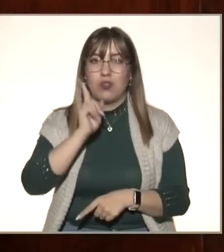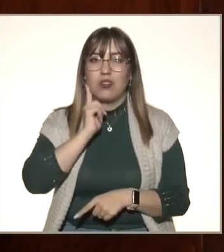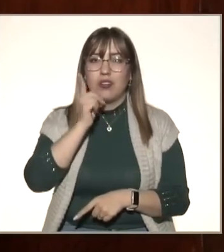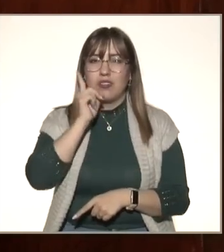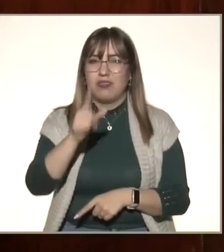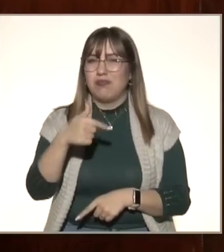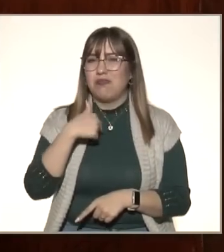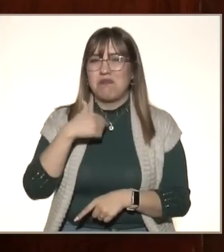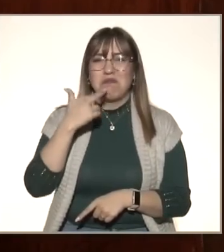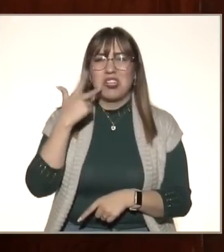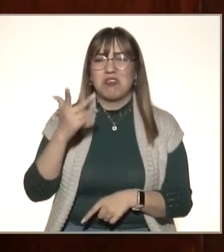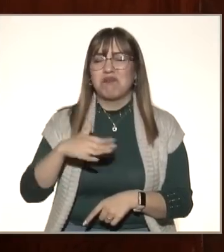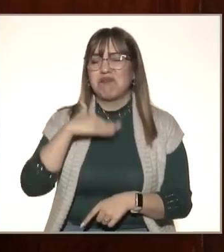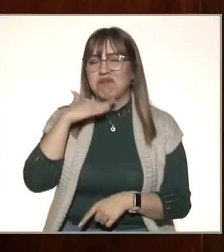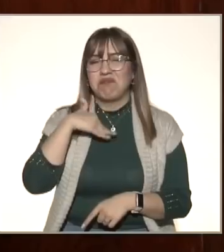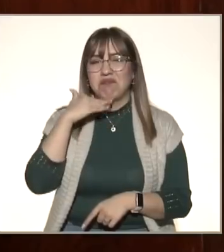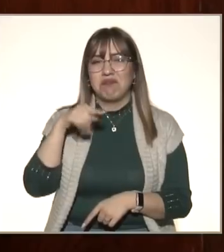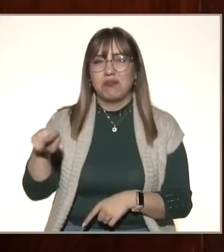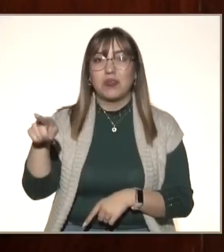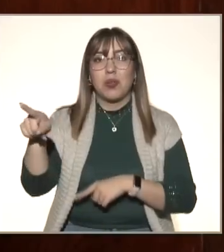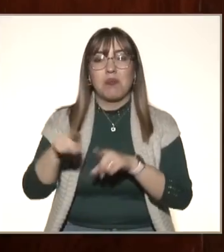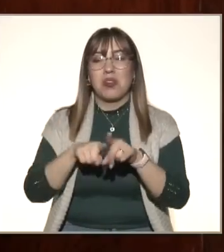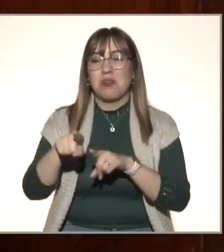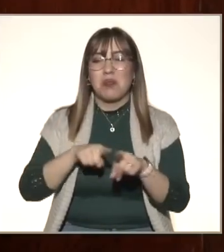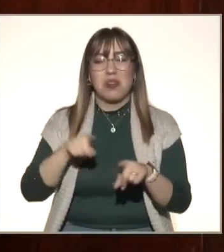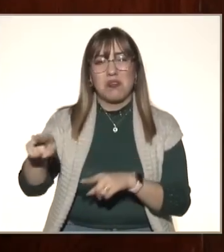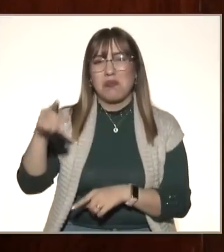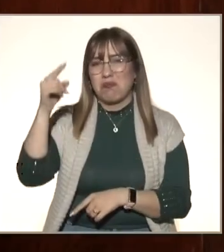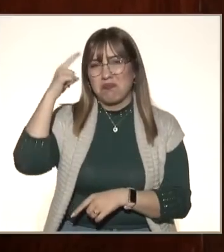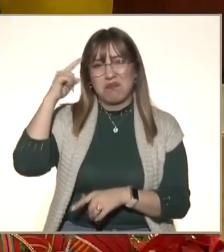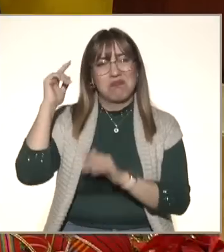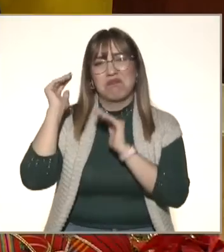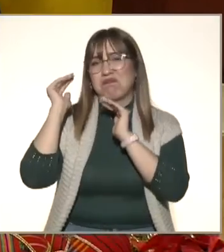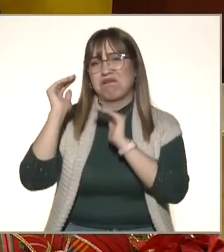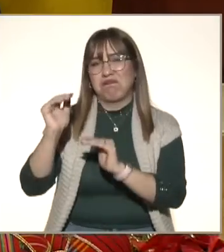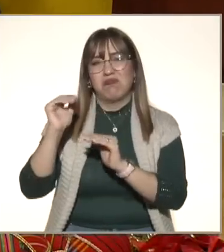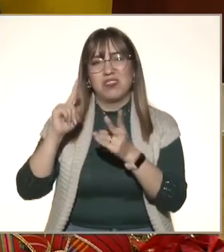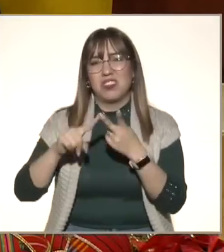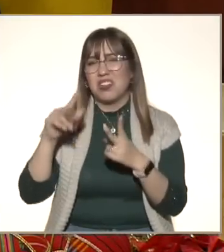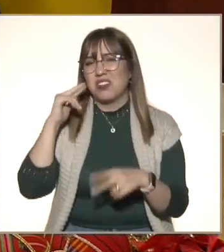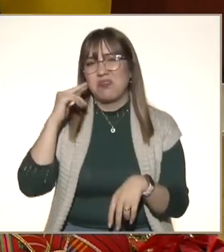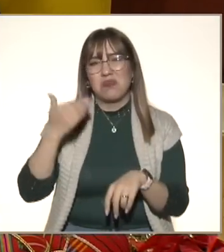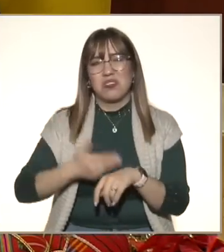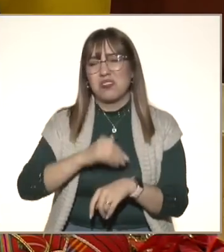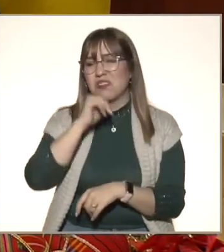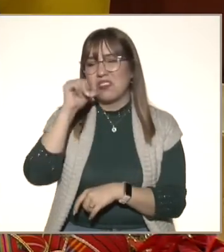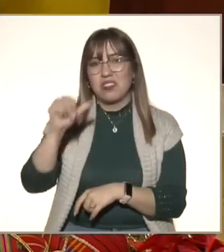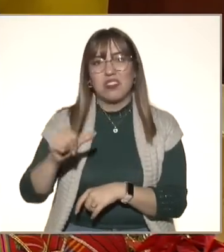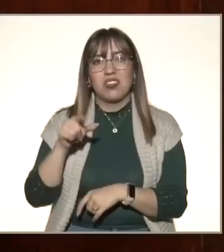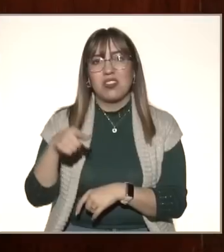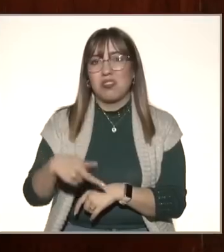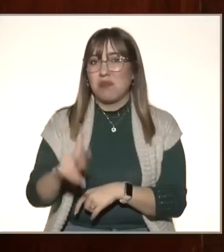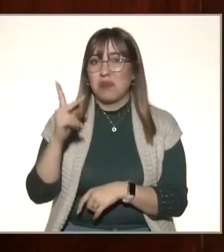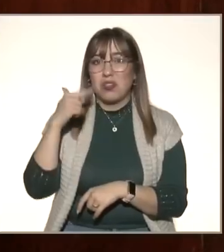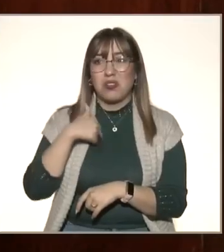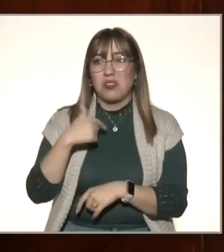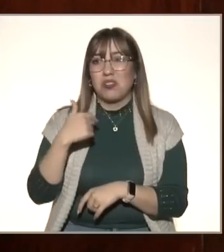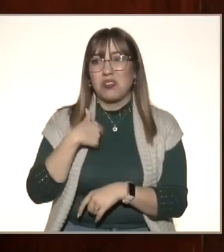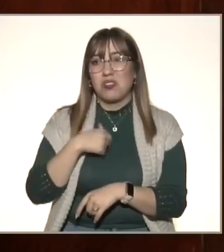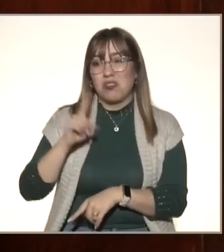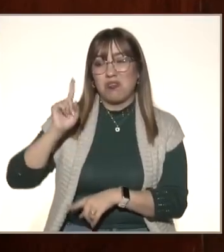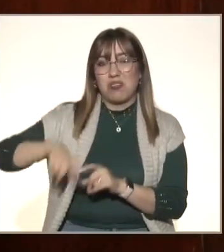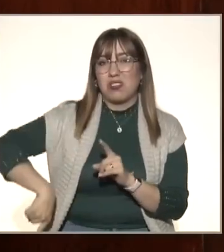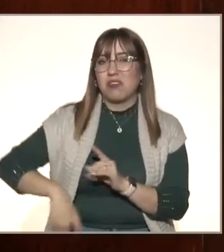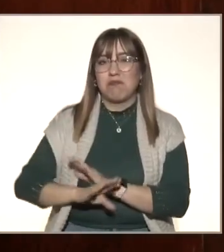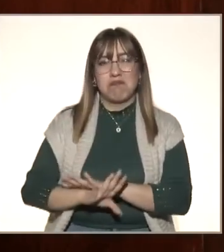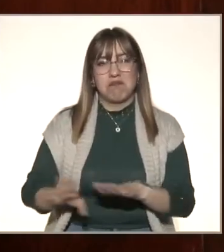si no pasara nada. Mi hermano es un inmaduro e irresponsable, pero no voy a ser yo quien rompa esa ensoñación de adoración que